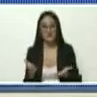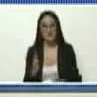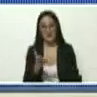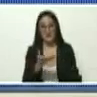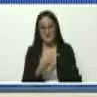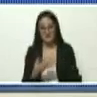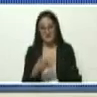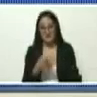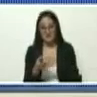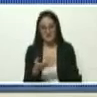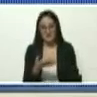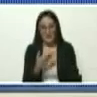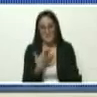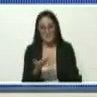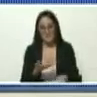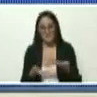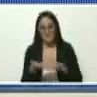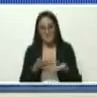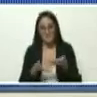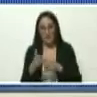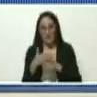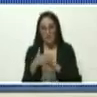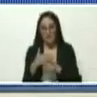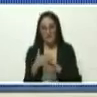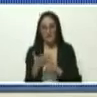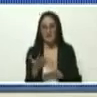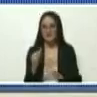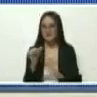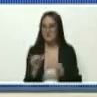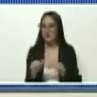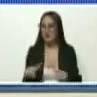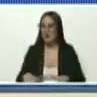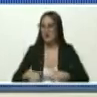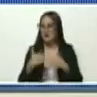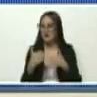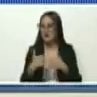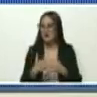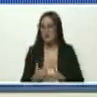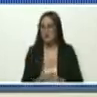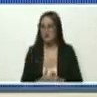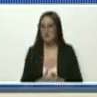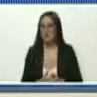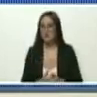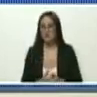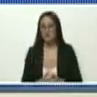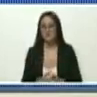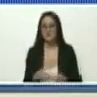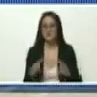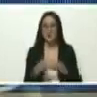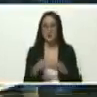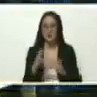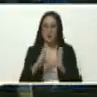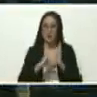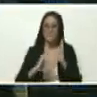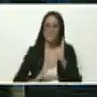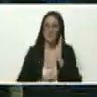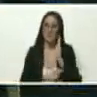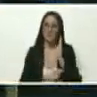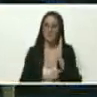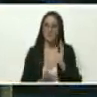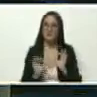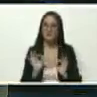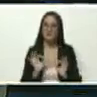presidente, para compartir, puesto que hablamos de los retos en el seno de la OPEP y la